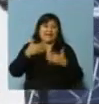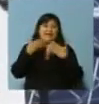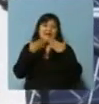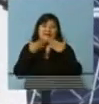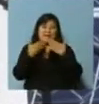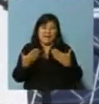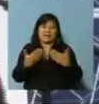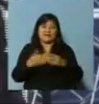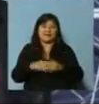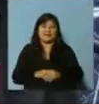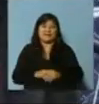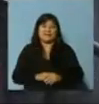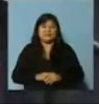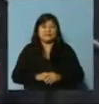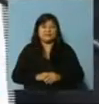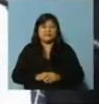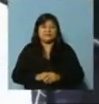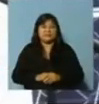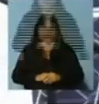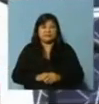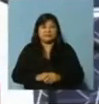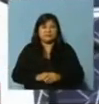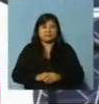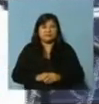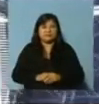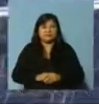gracias.